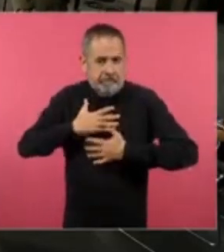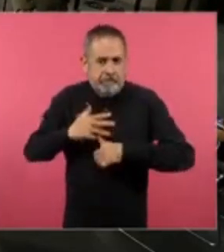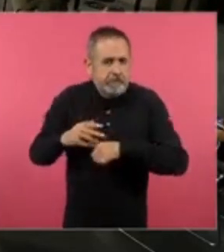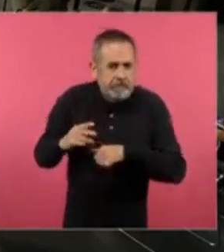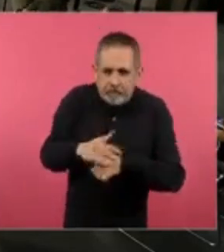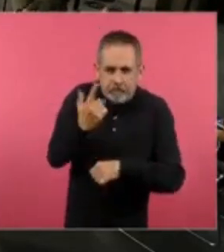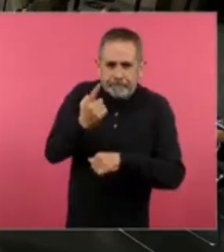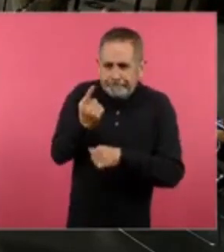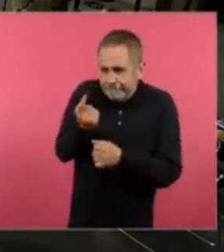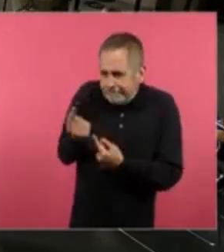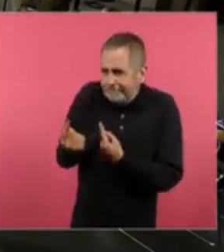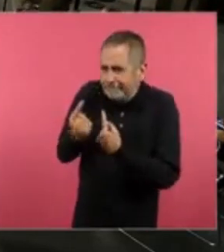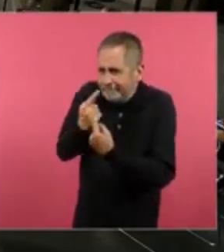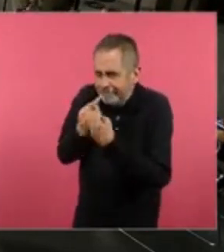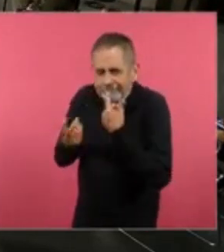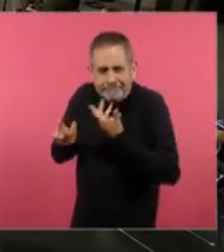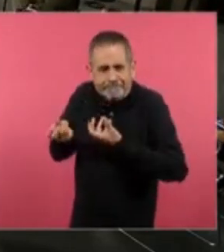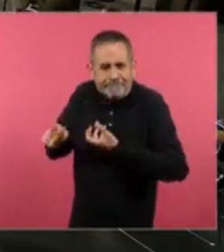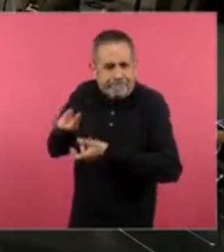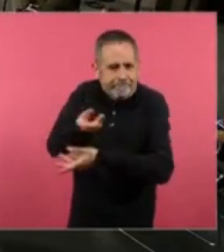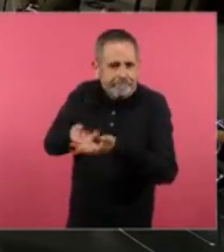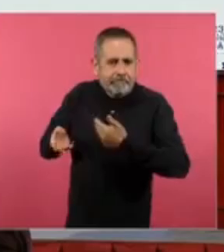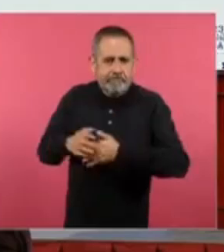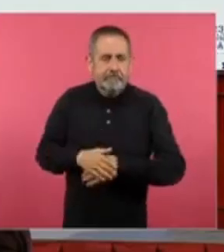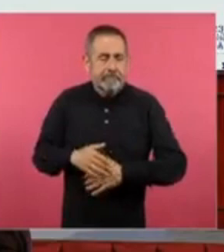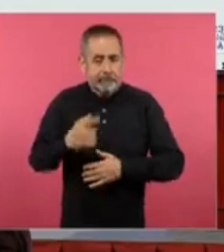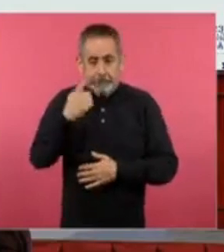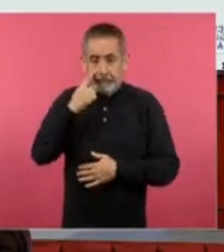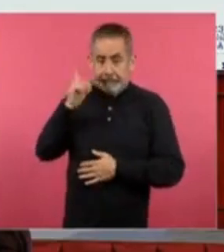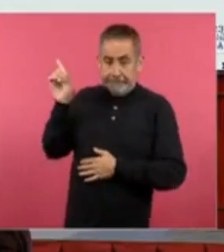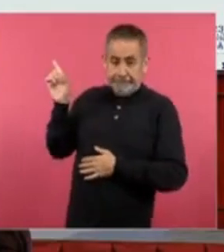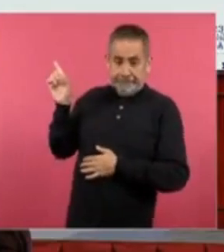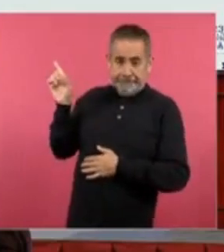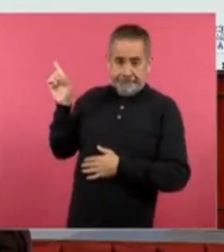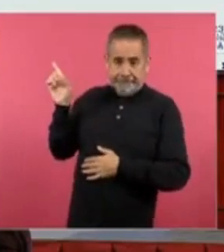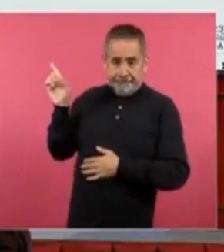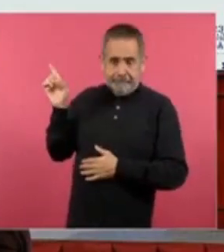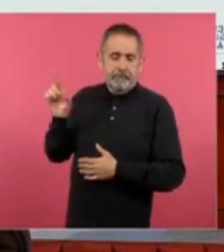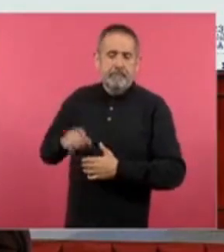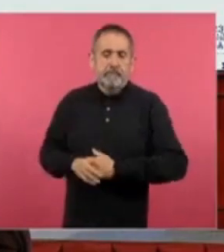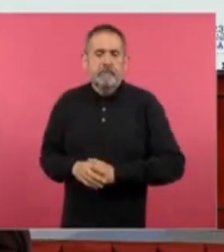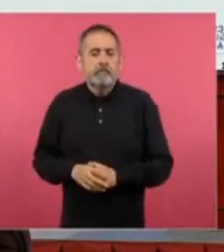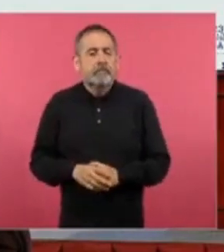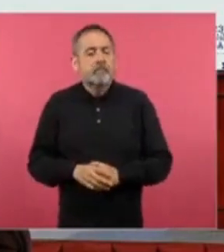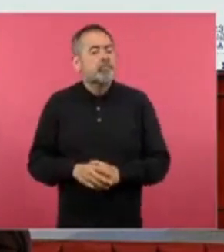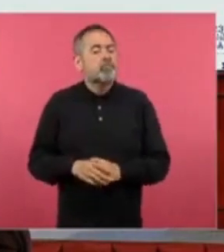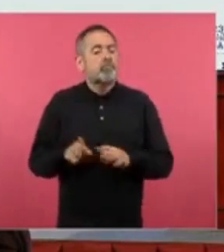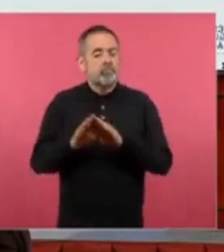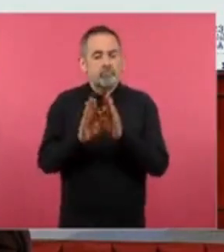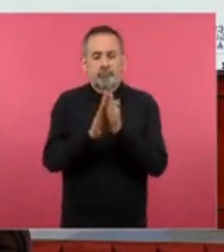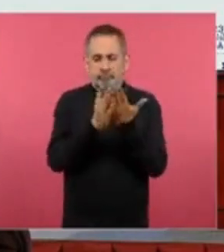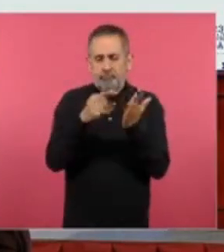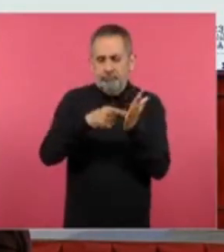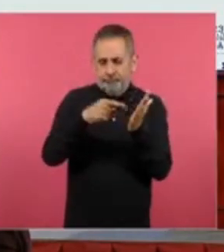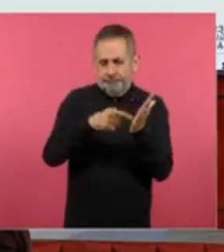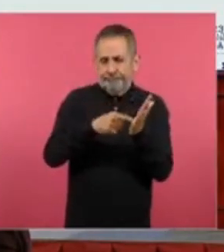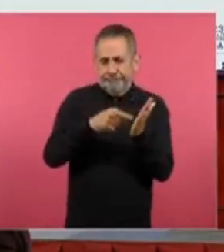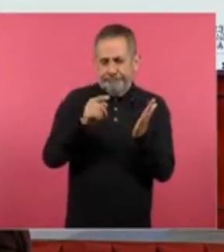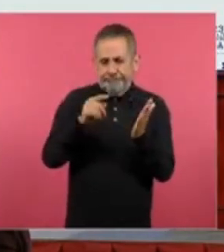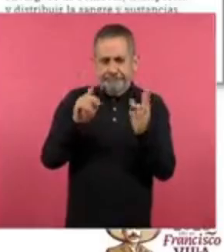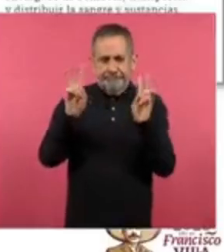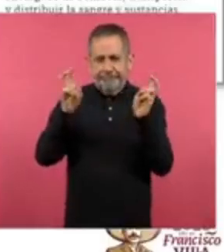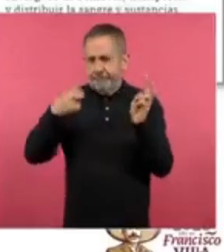Esta imagen de mi lado izquierdo viene en el libro de nuestros saberes